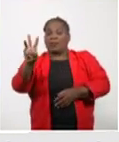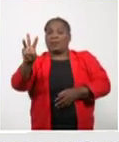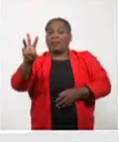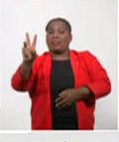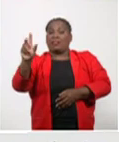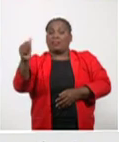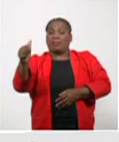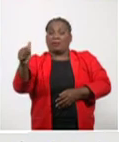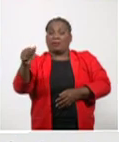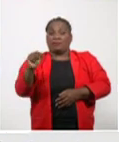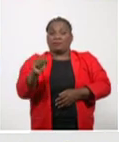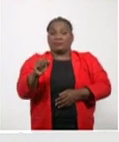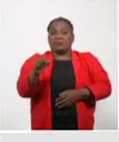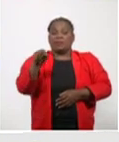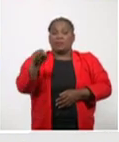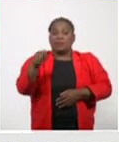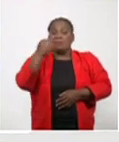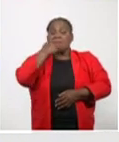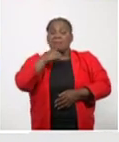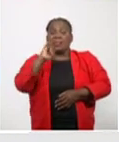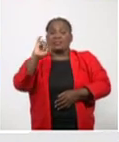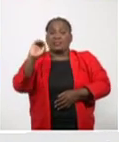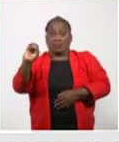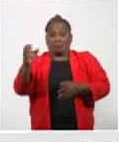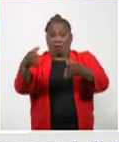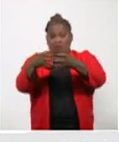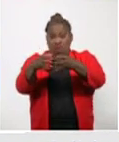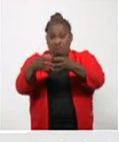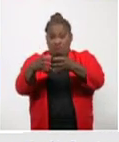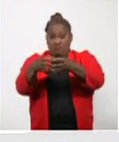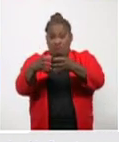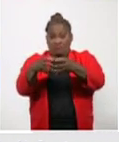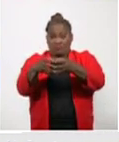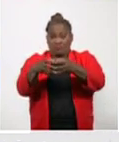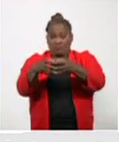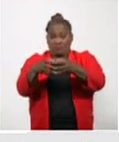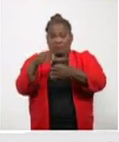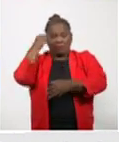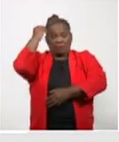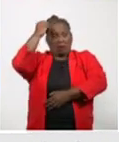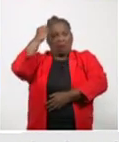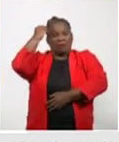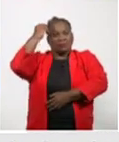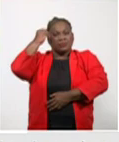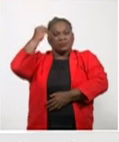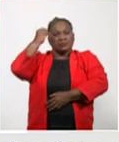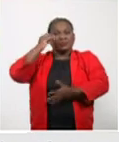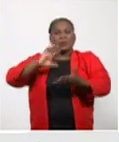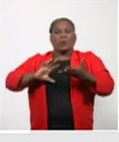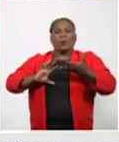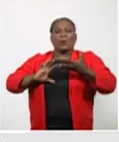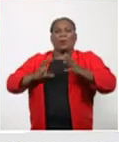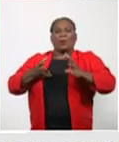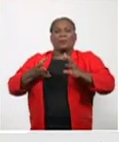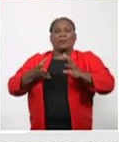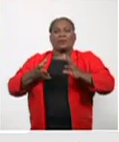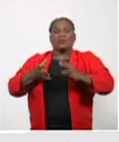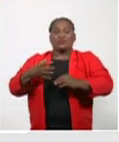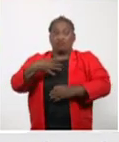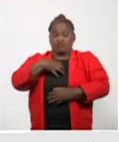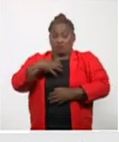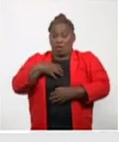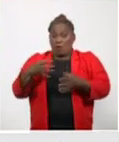y nuevamente más de 60, teniendo en cuenta las complicaciones que tienen estos grupos de